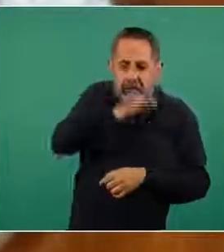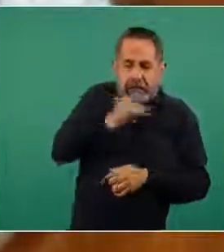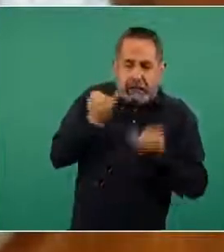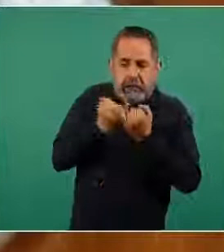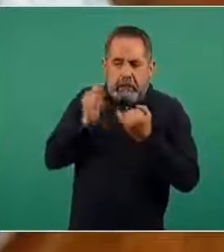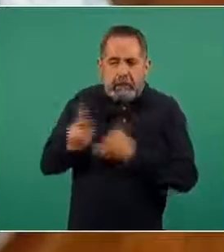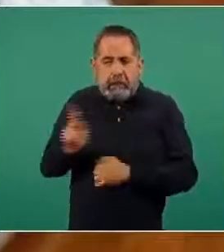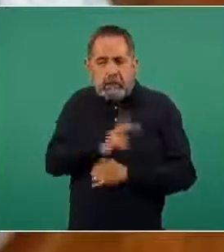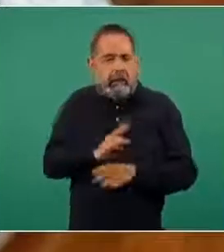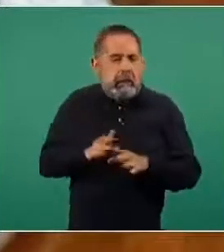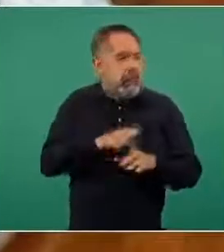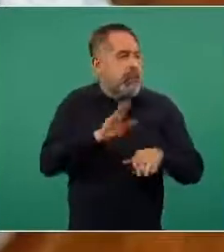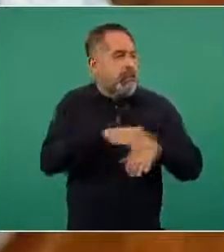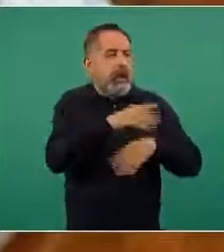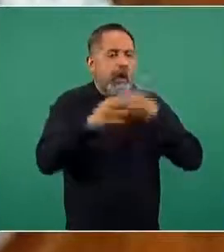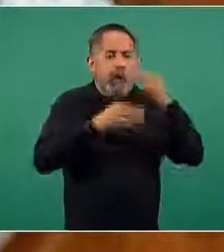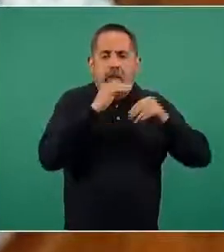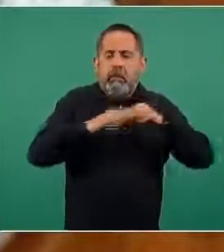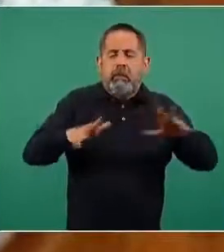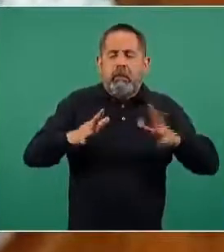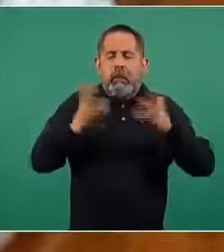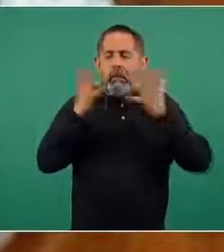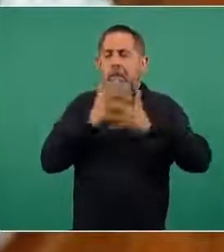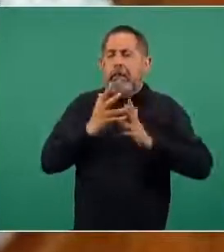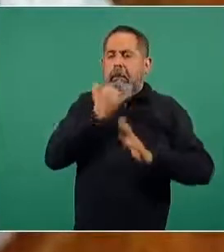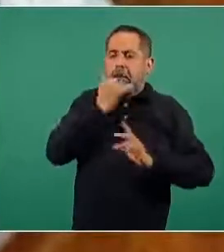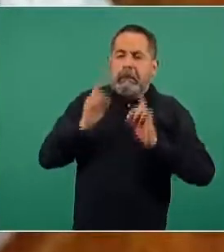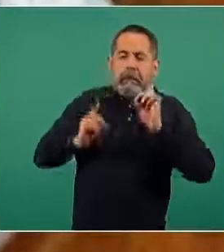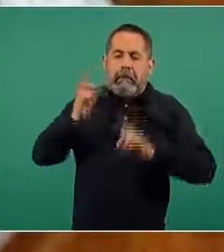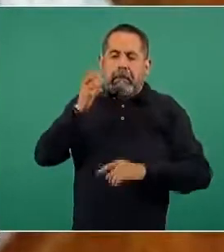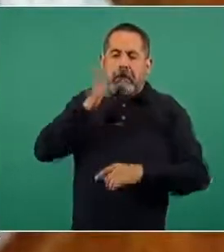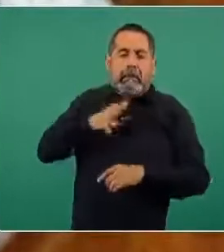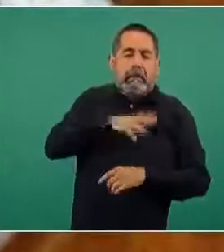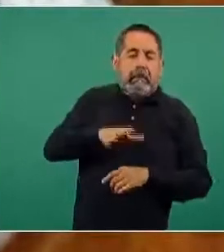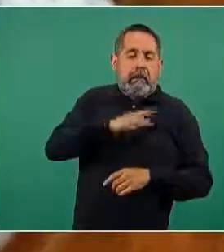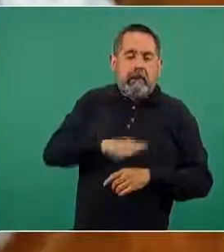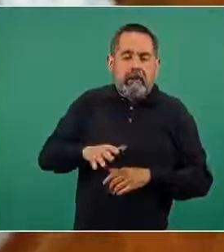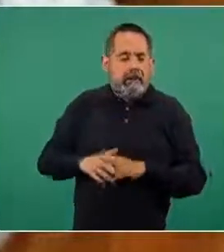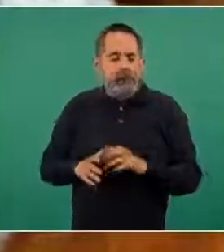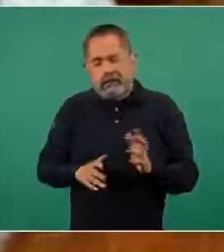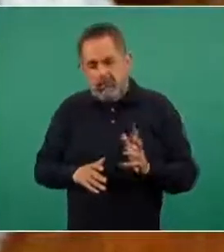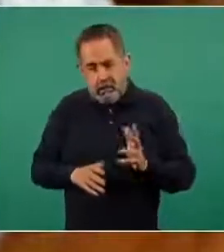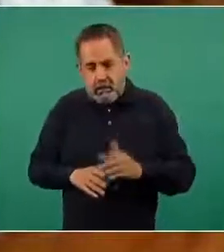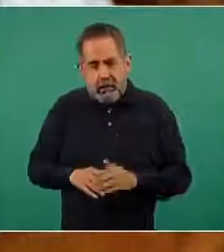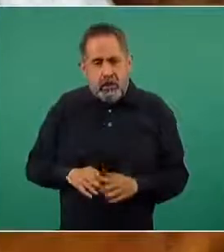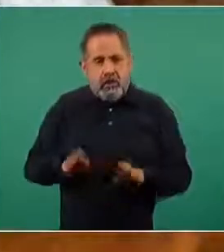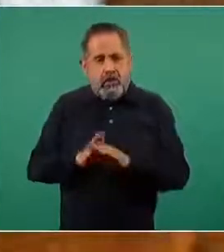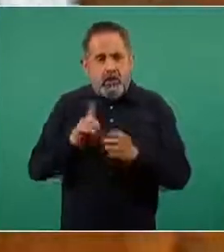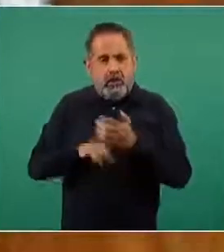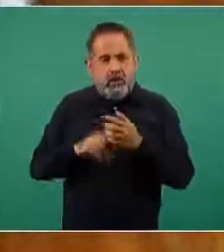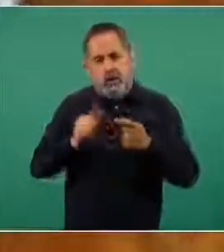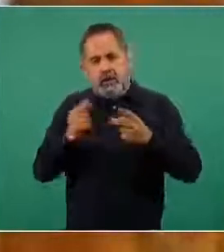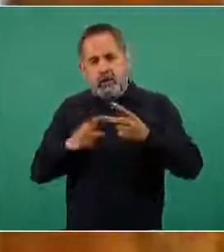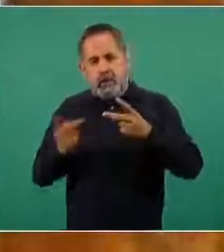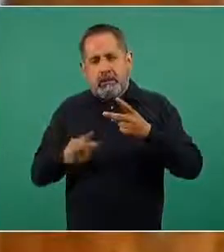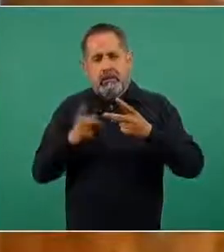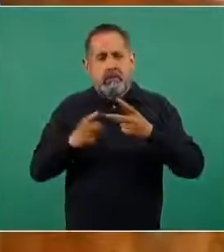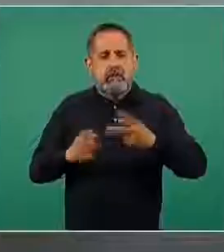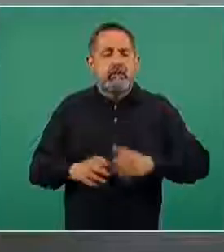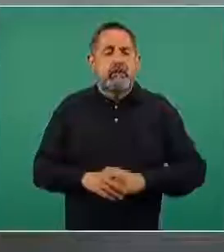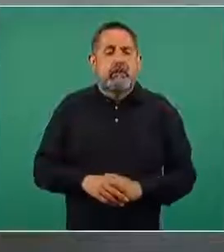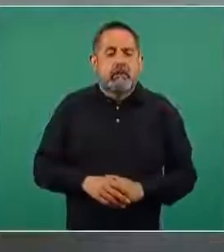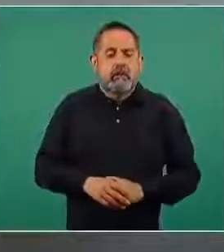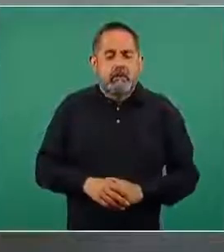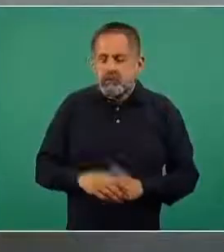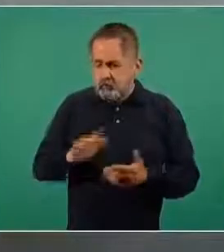por esta información pueda hacer que les apliquen una falsa vacuna. Y tengo una segunda pregunta para el doctor.